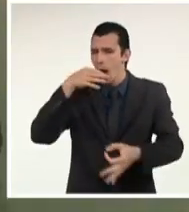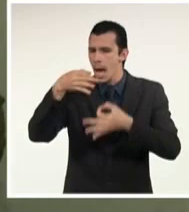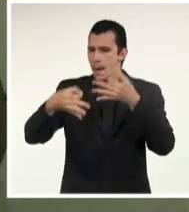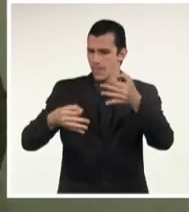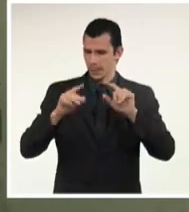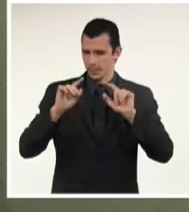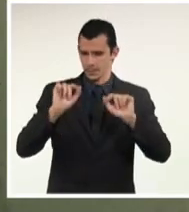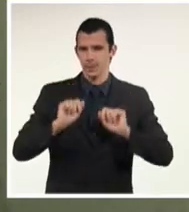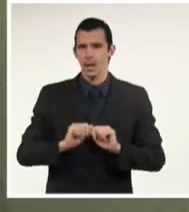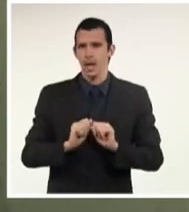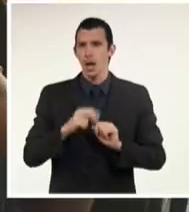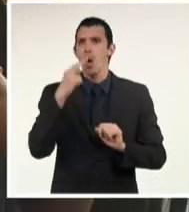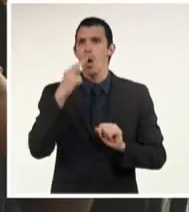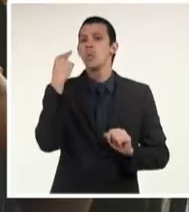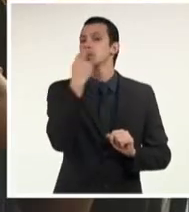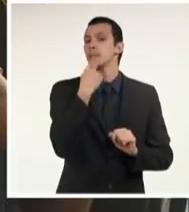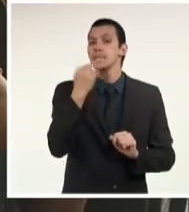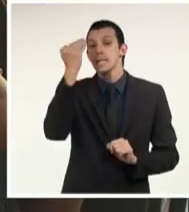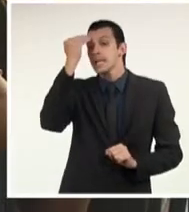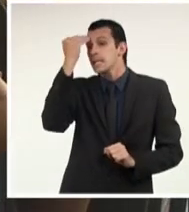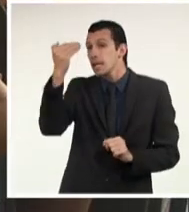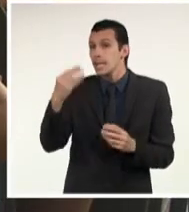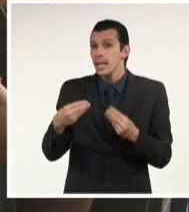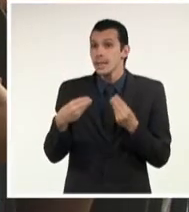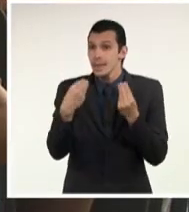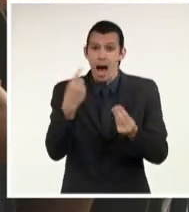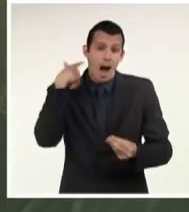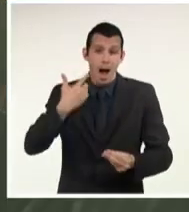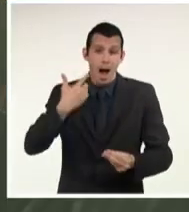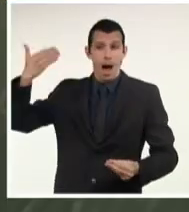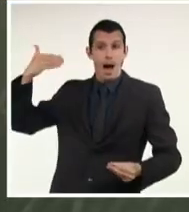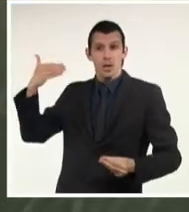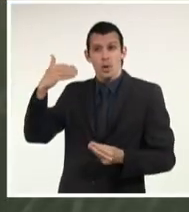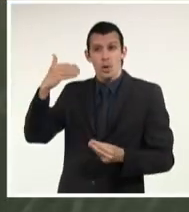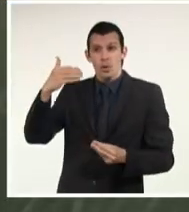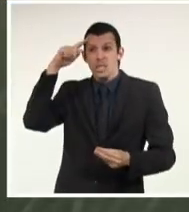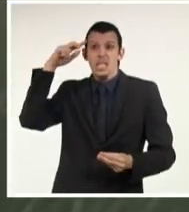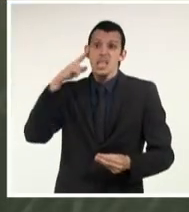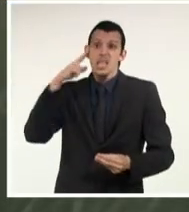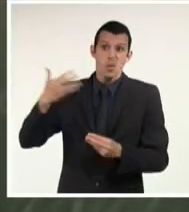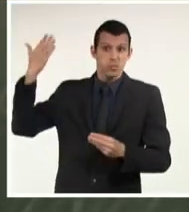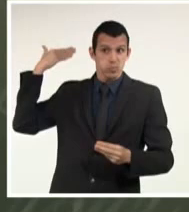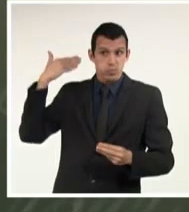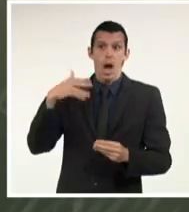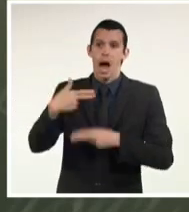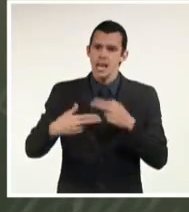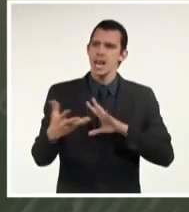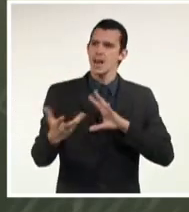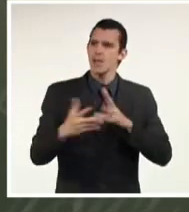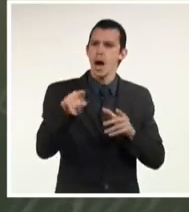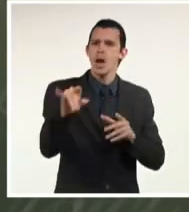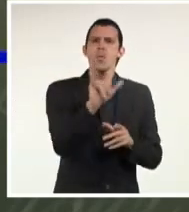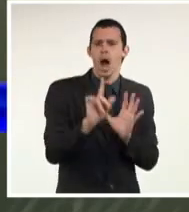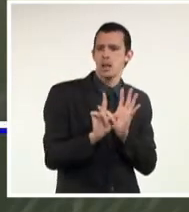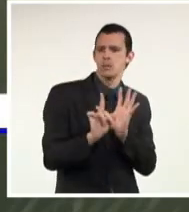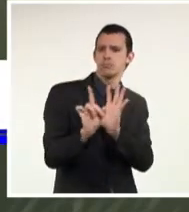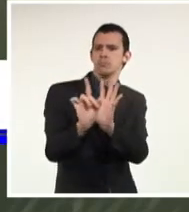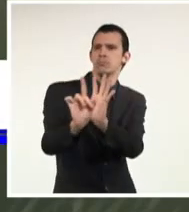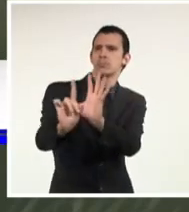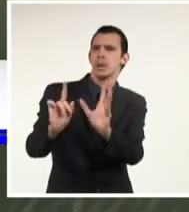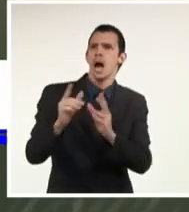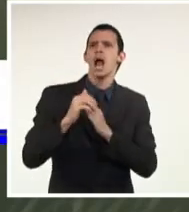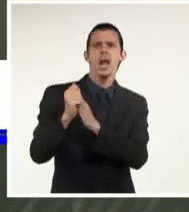Martí fue la luz que guió a la generación del centenario. Enseñar al niño cómo pensar, cómo actuar,